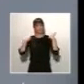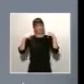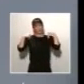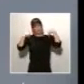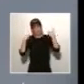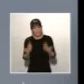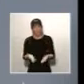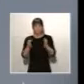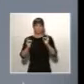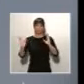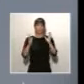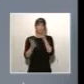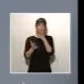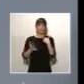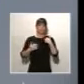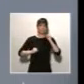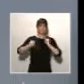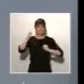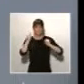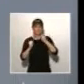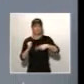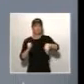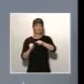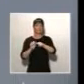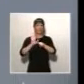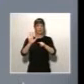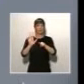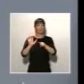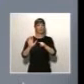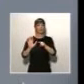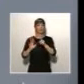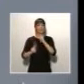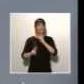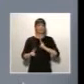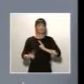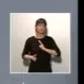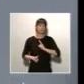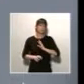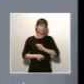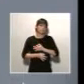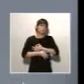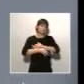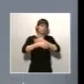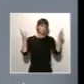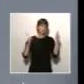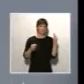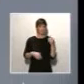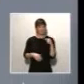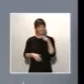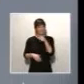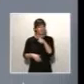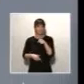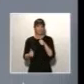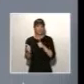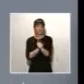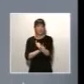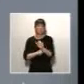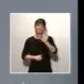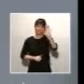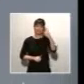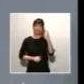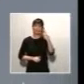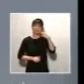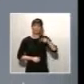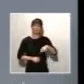encuentran tensionados, pero ellos han tenido una respuesta excepcional y son los primeros que reconocen la necesidad de disponer de esta